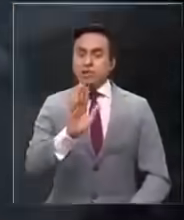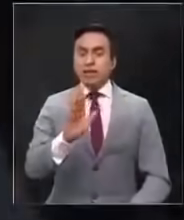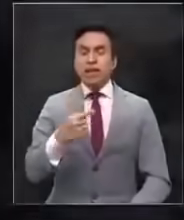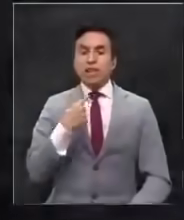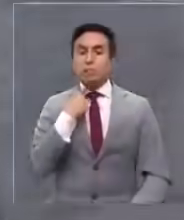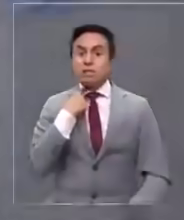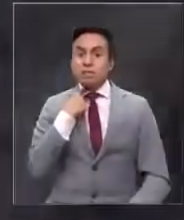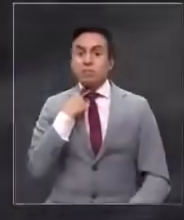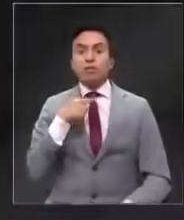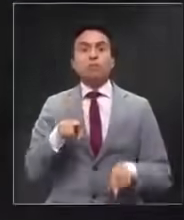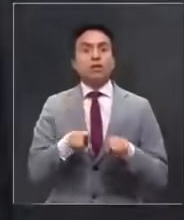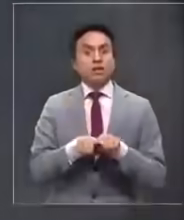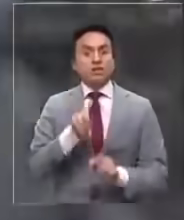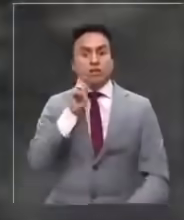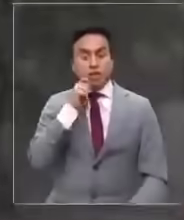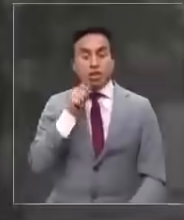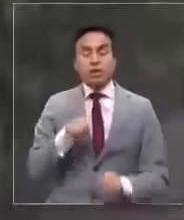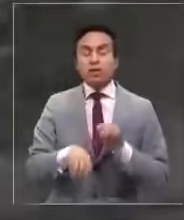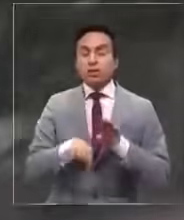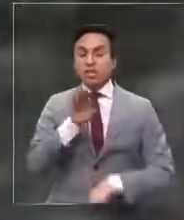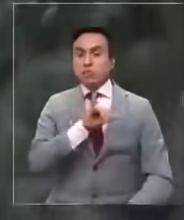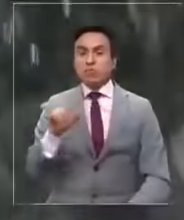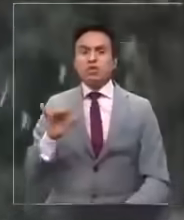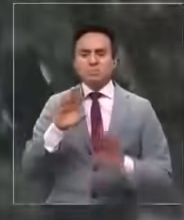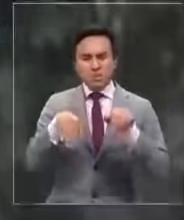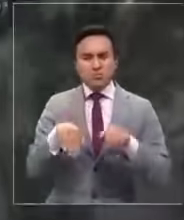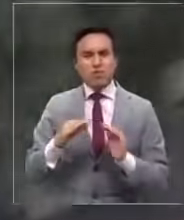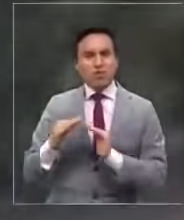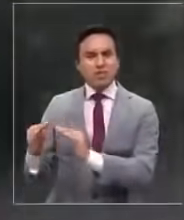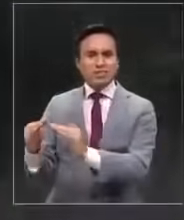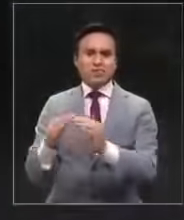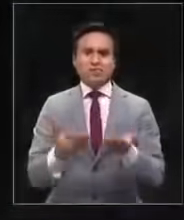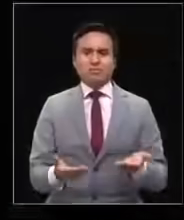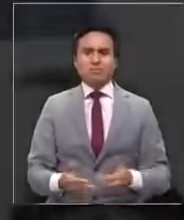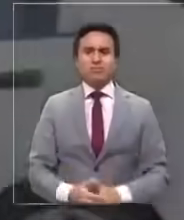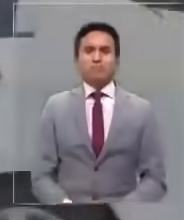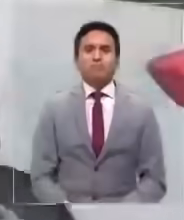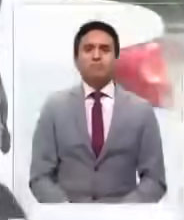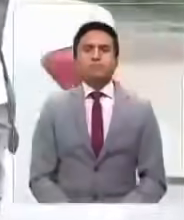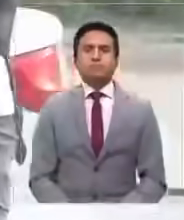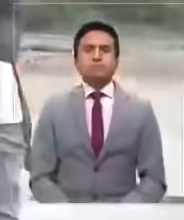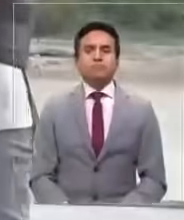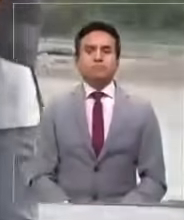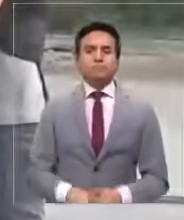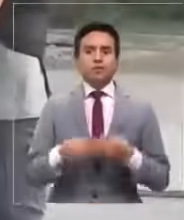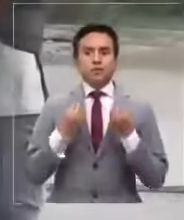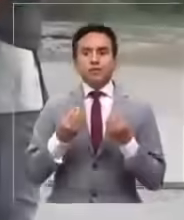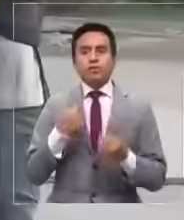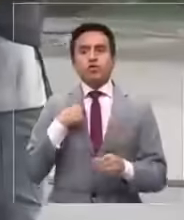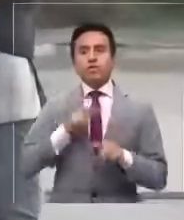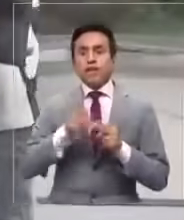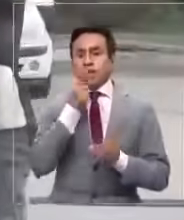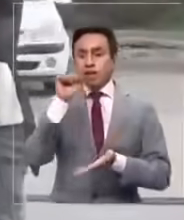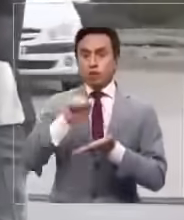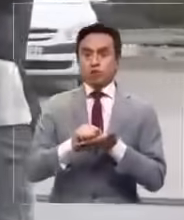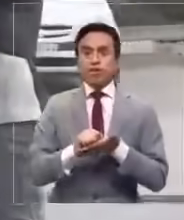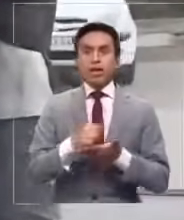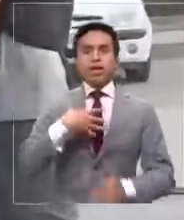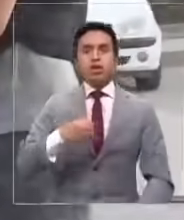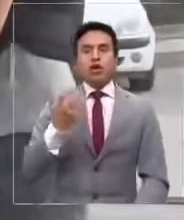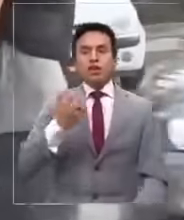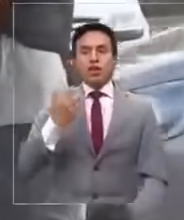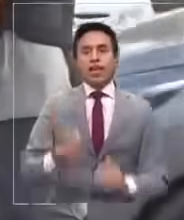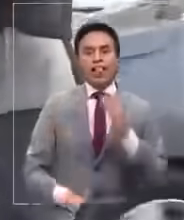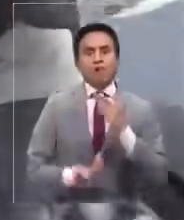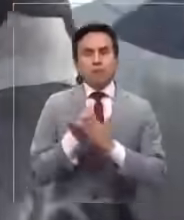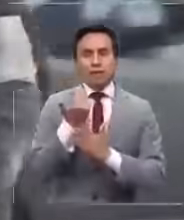las víctimas, que en muchos casos resultan ser sus propios vecinos. Lo que pasa es que yo hice una denuncia porque a mi hijo lo asaltaron